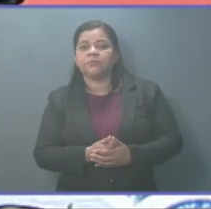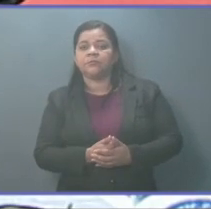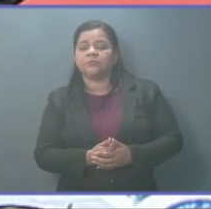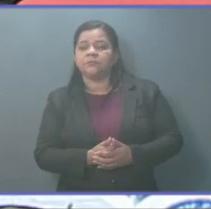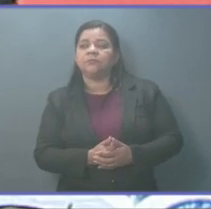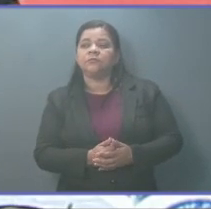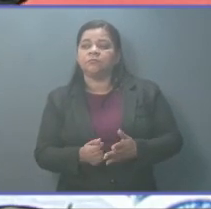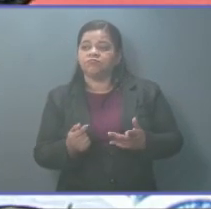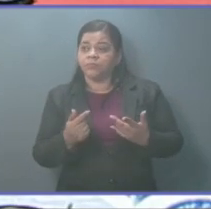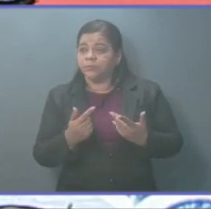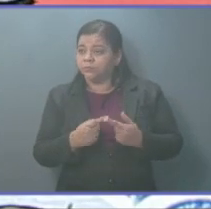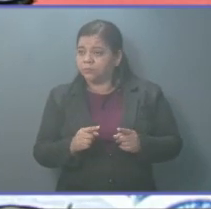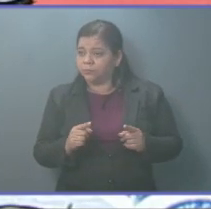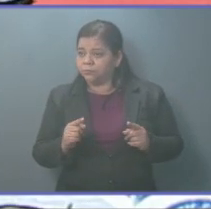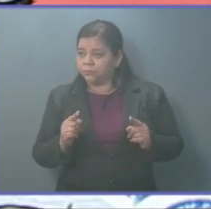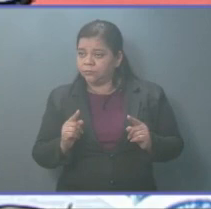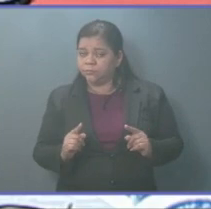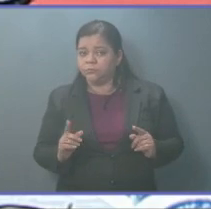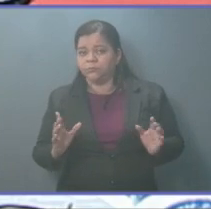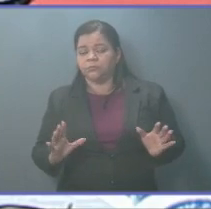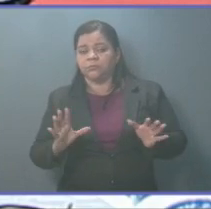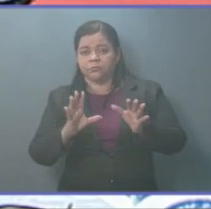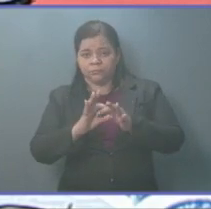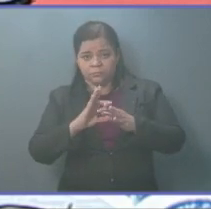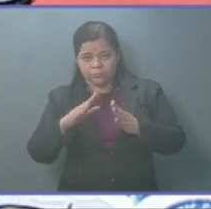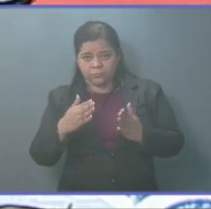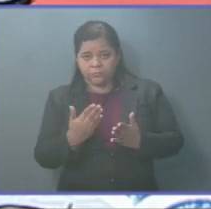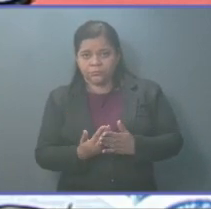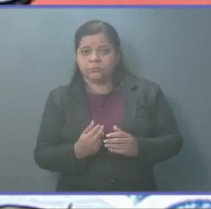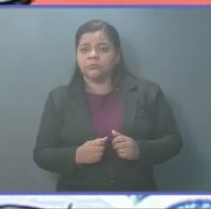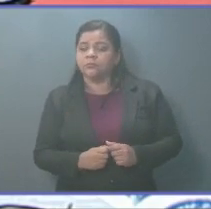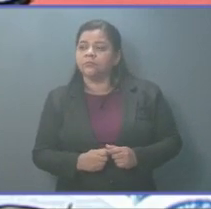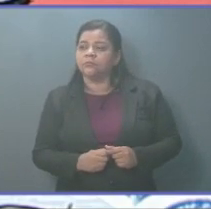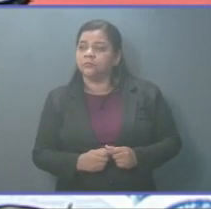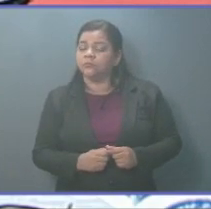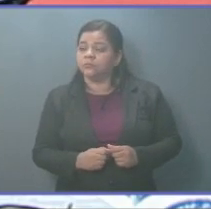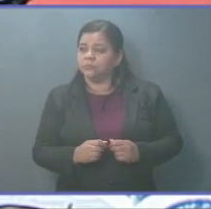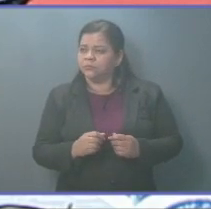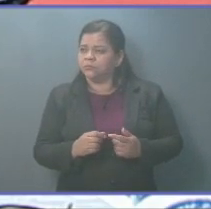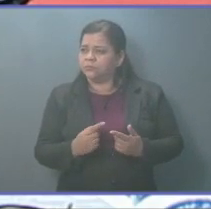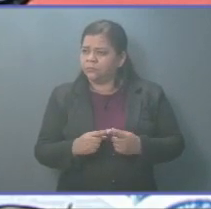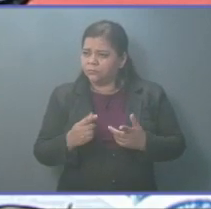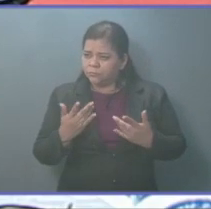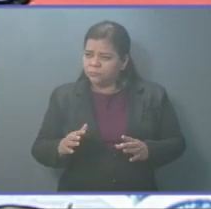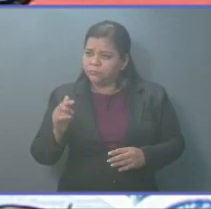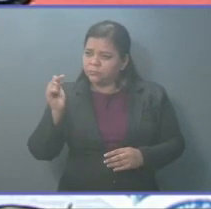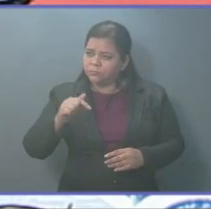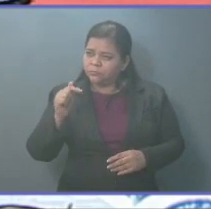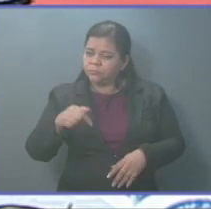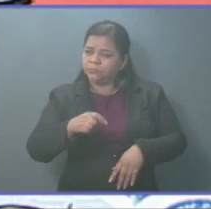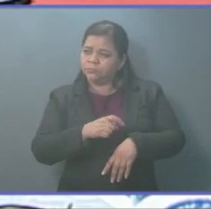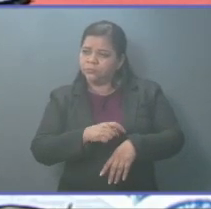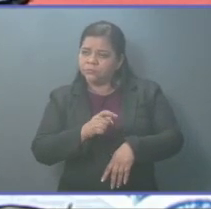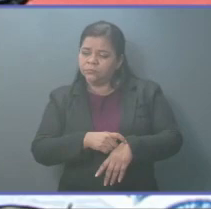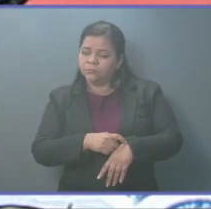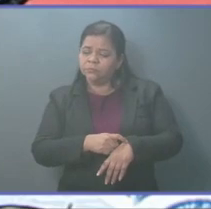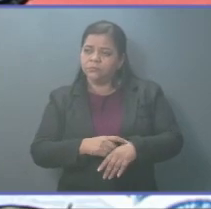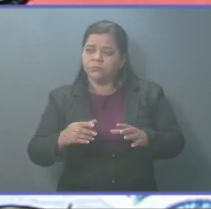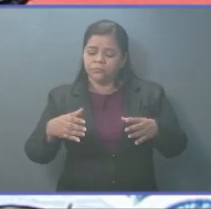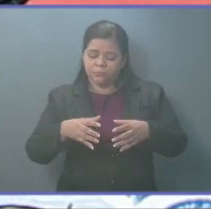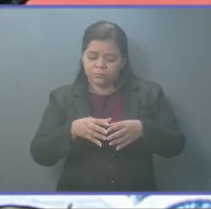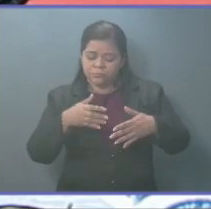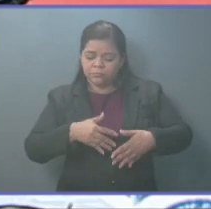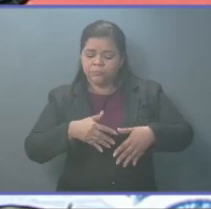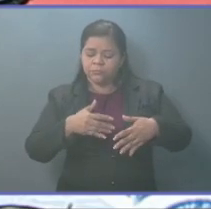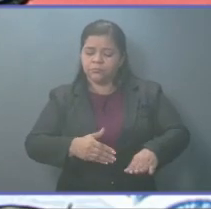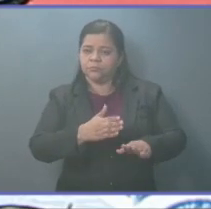El encargado de dar la seguridad al señor presidente es el Estado Mayor Presidencial,